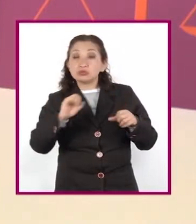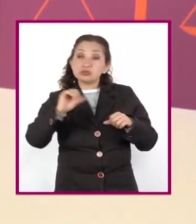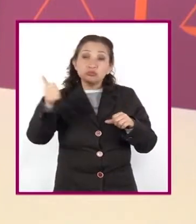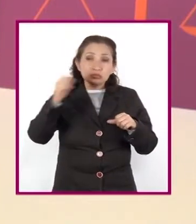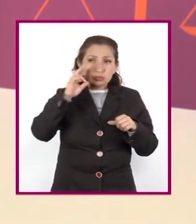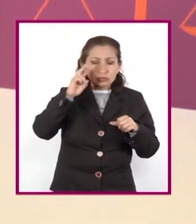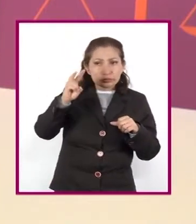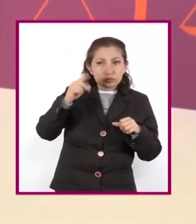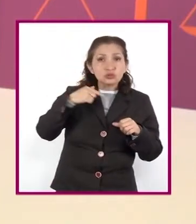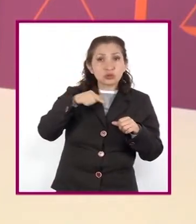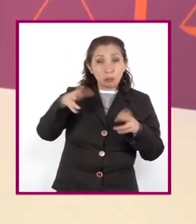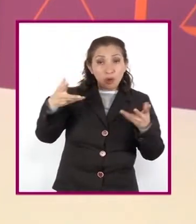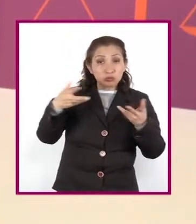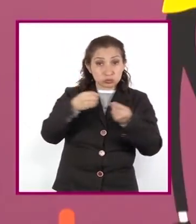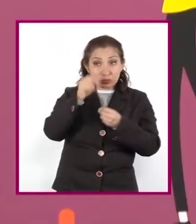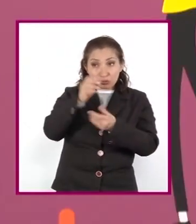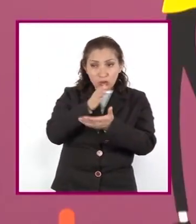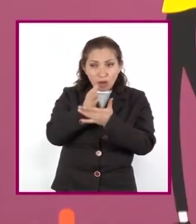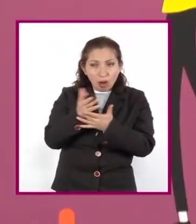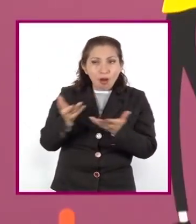otros en los que interactúan.